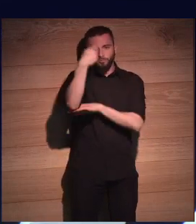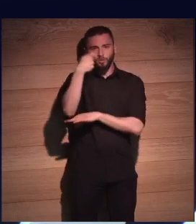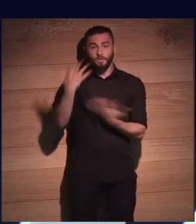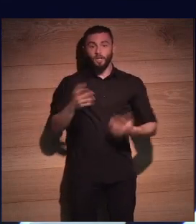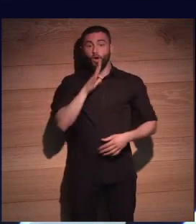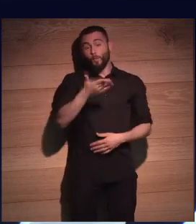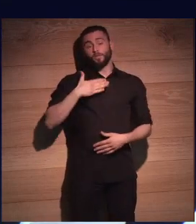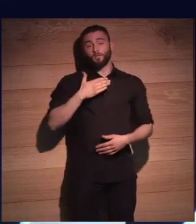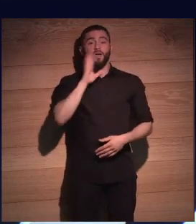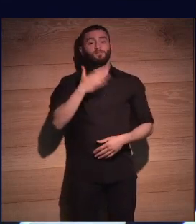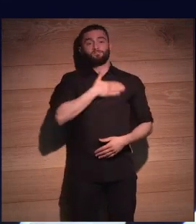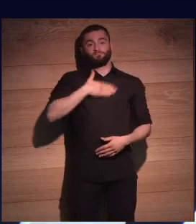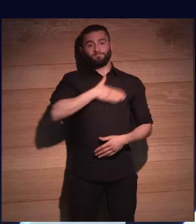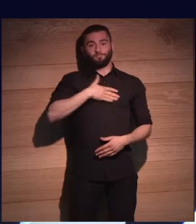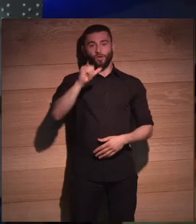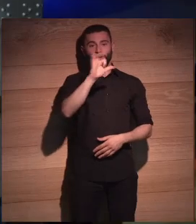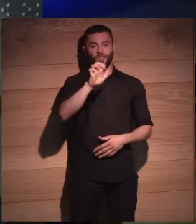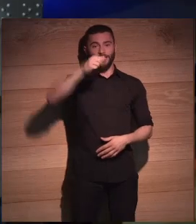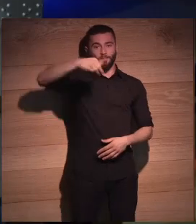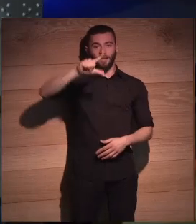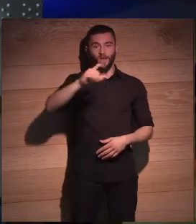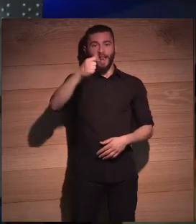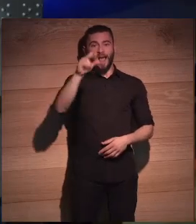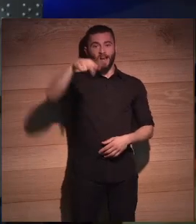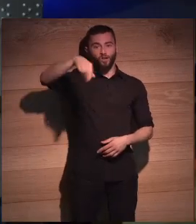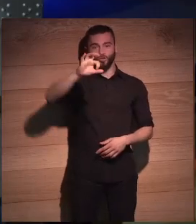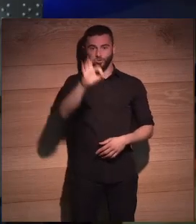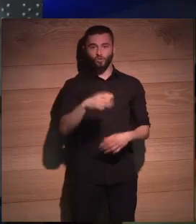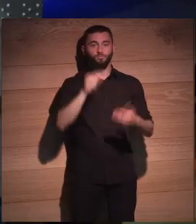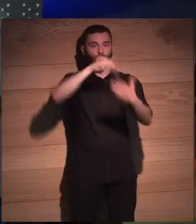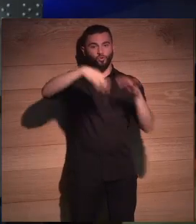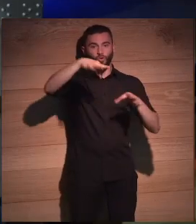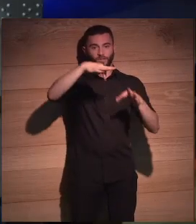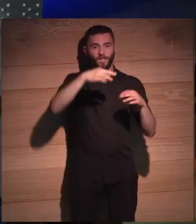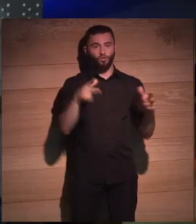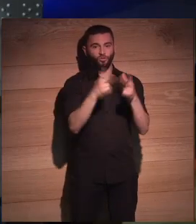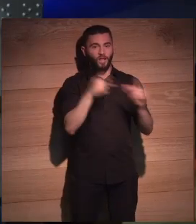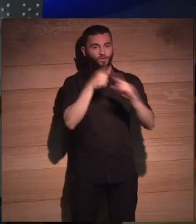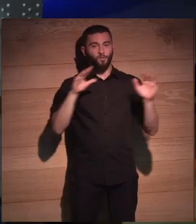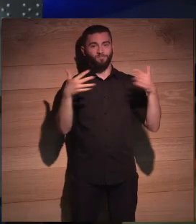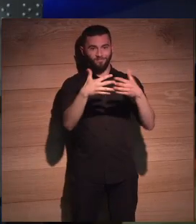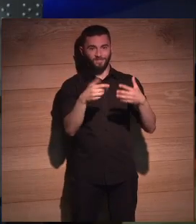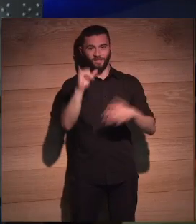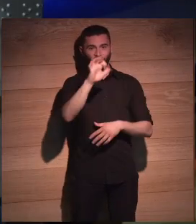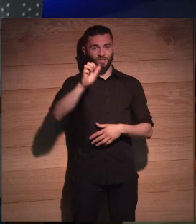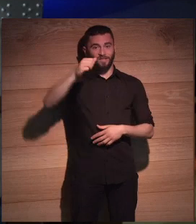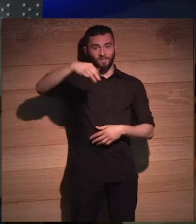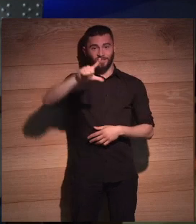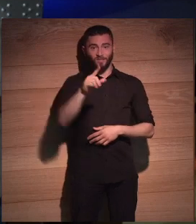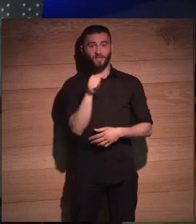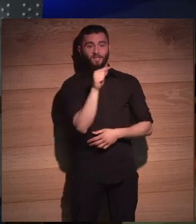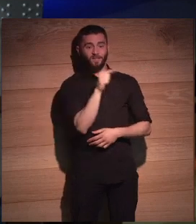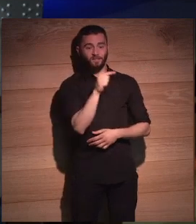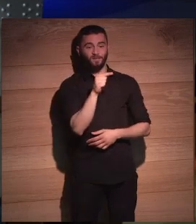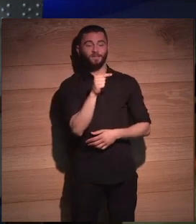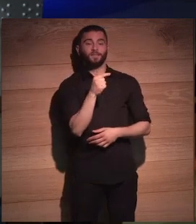es un placer contar con José Manuel Alonso para hablar sobre un nuevo contrato social para Internet. Como sabéis, Josema es director de Estrategia y Alianzas de